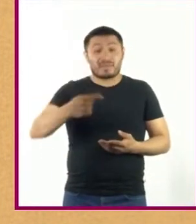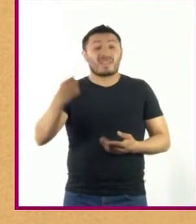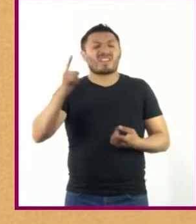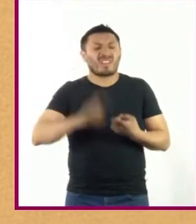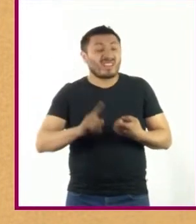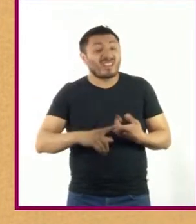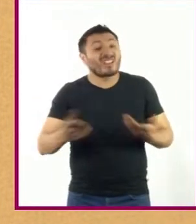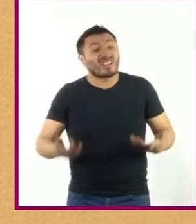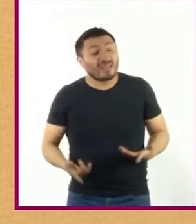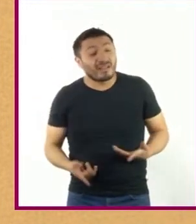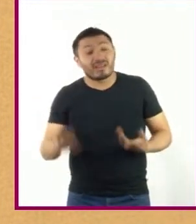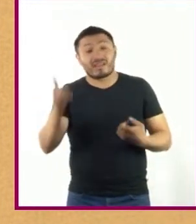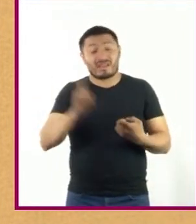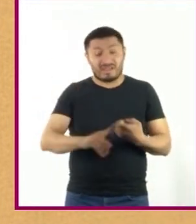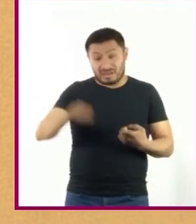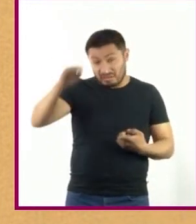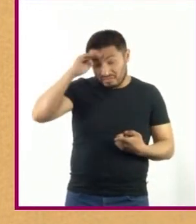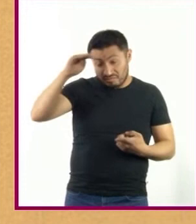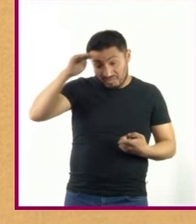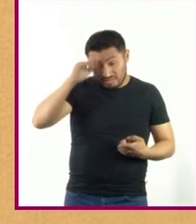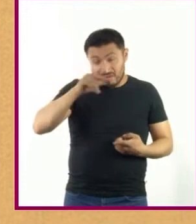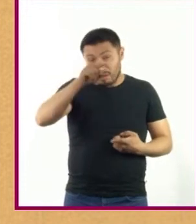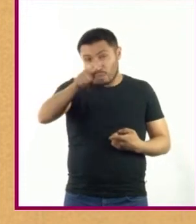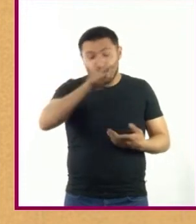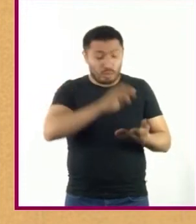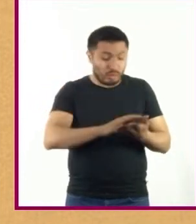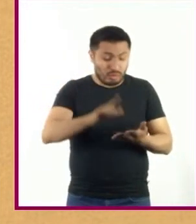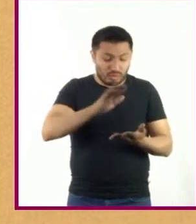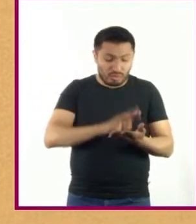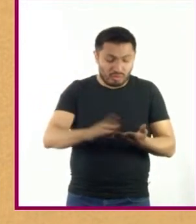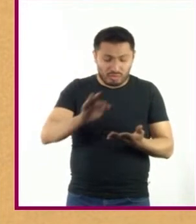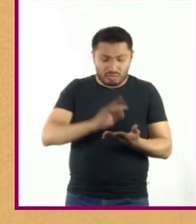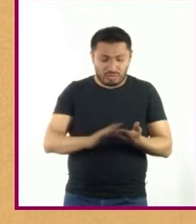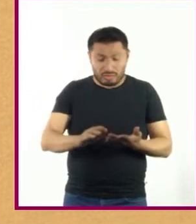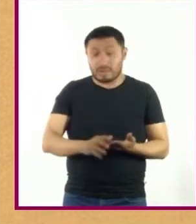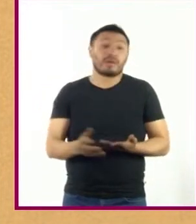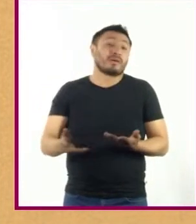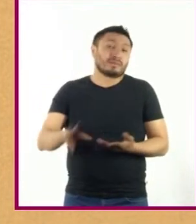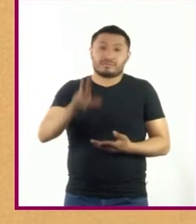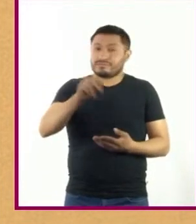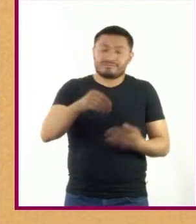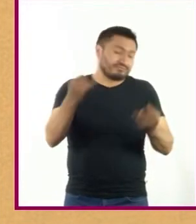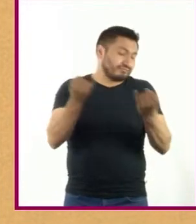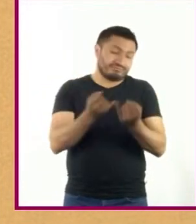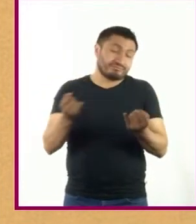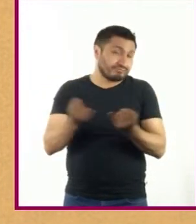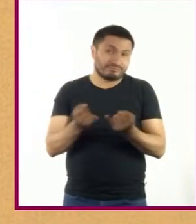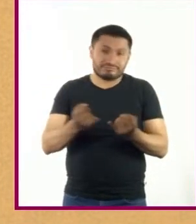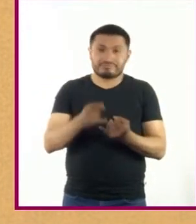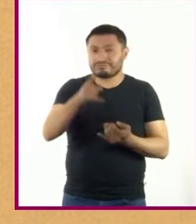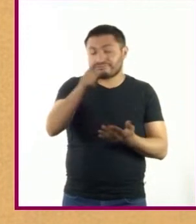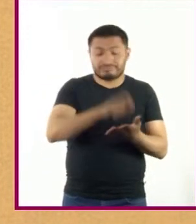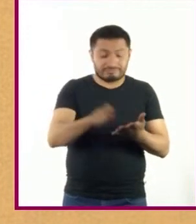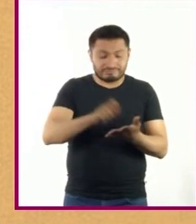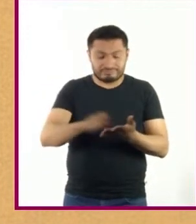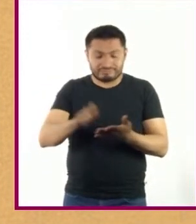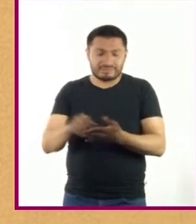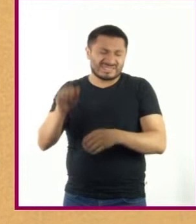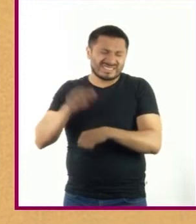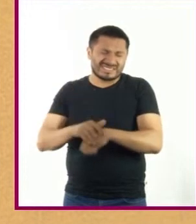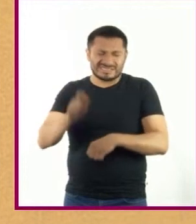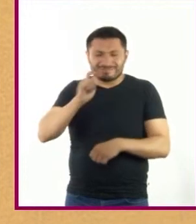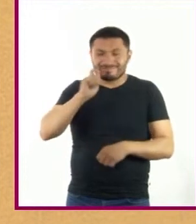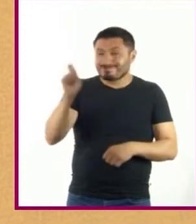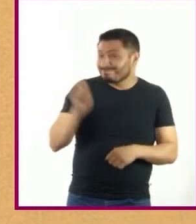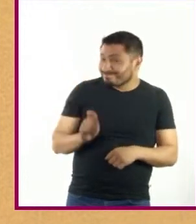quién estamos pensando como su lector. Evidentemente no será igual algo que escribamos para una amiga cercana